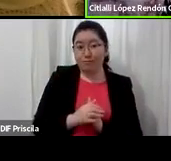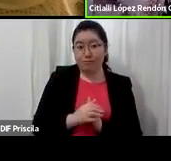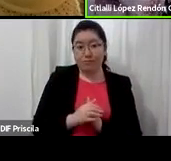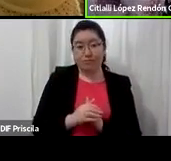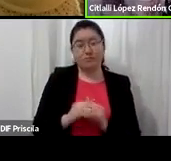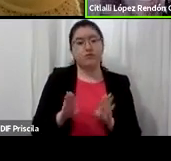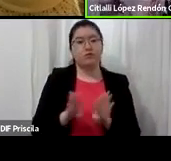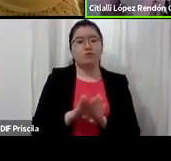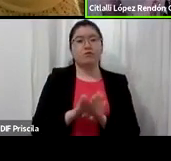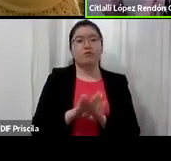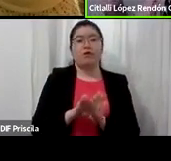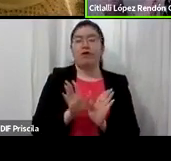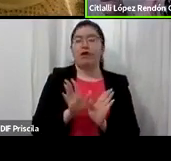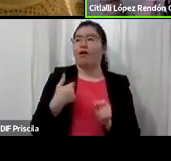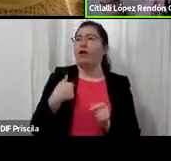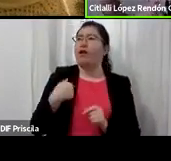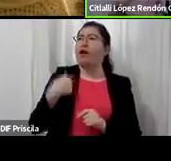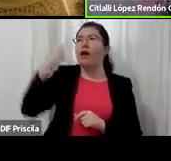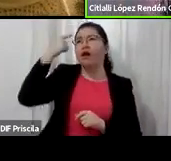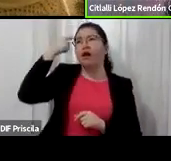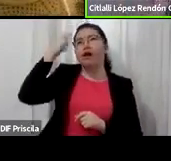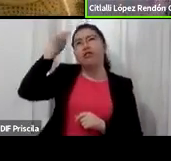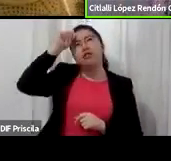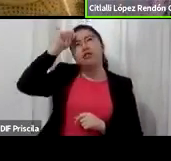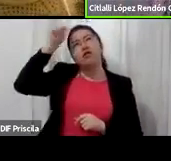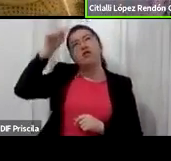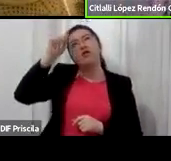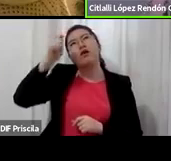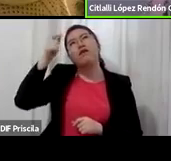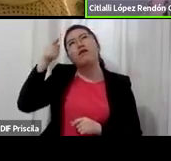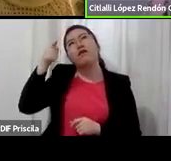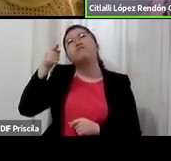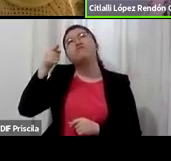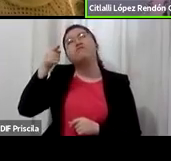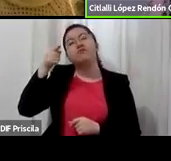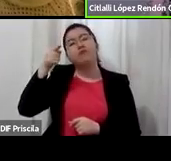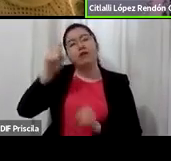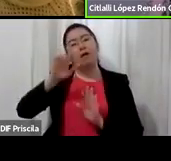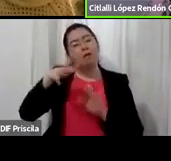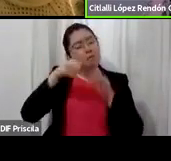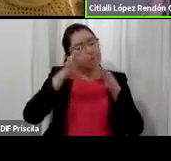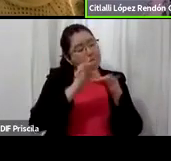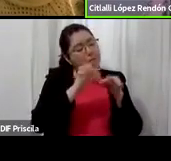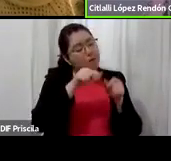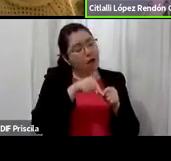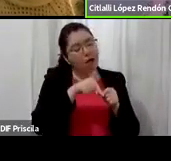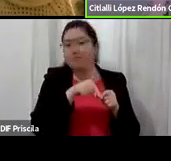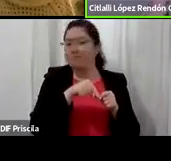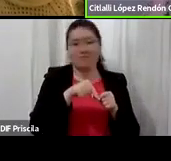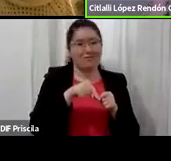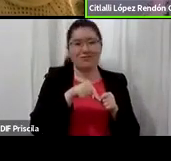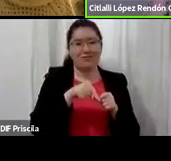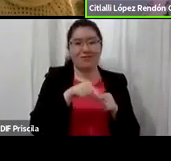una noción teórica de lo que debe ser, ¿no? Entonces, esa sería mi participación.